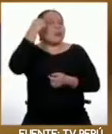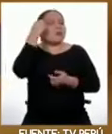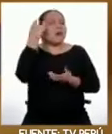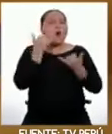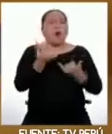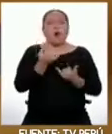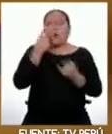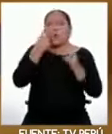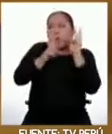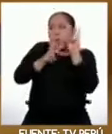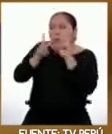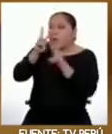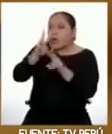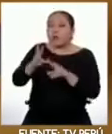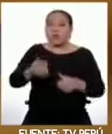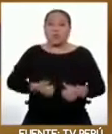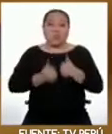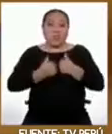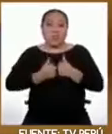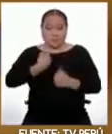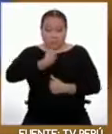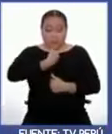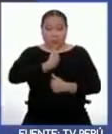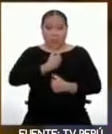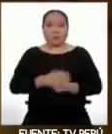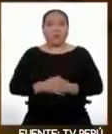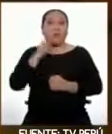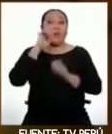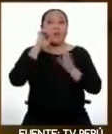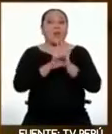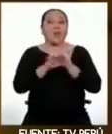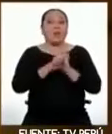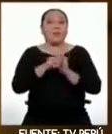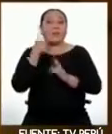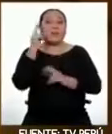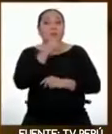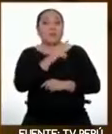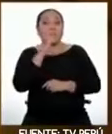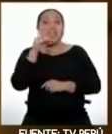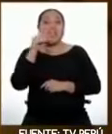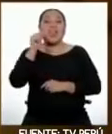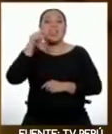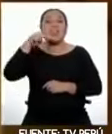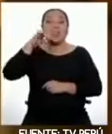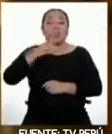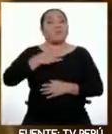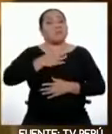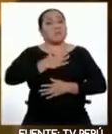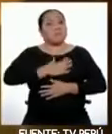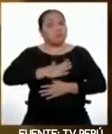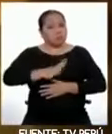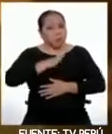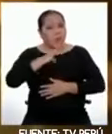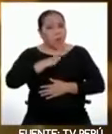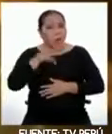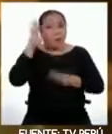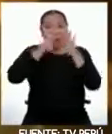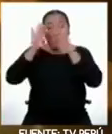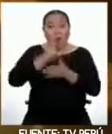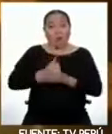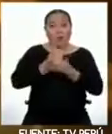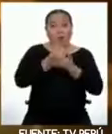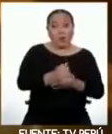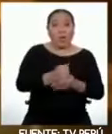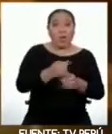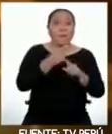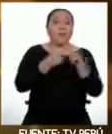hoy percibe su realidad y a sí mismo. Por ejemplo, Daniel parece ser un hombre amable, preocupado por ayudar.